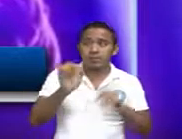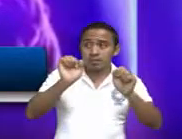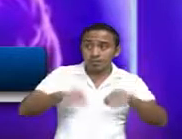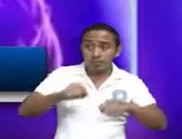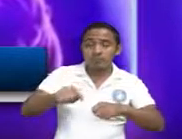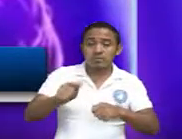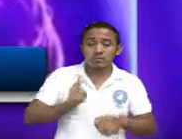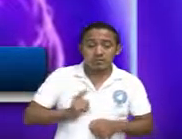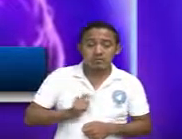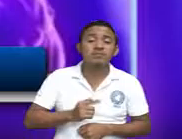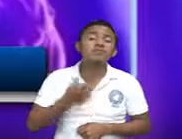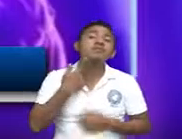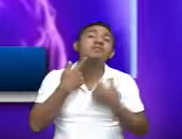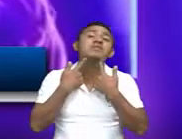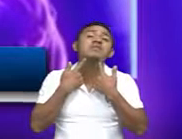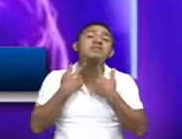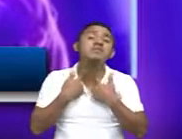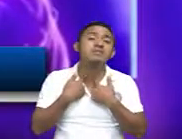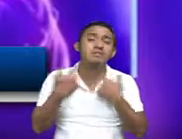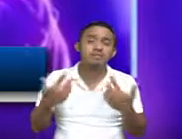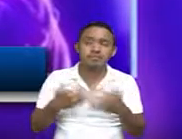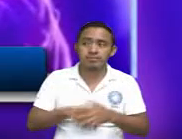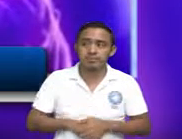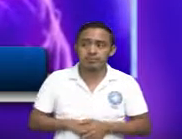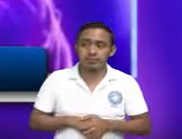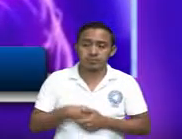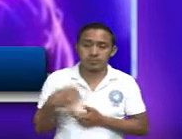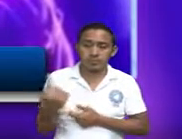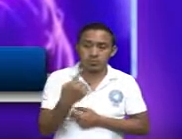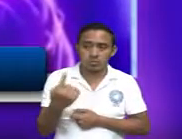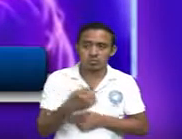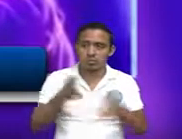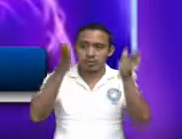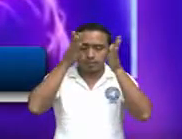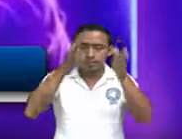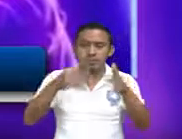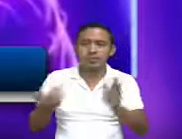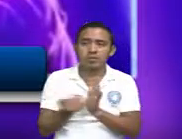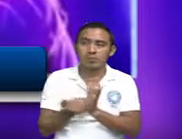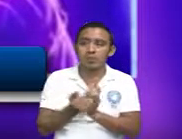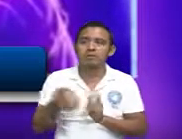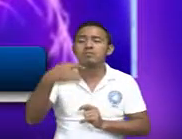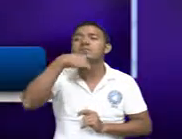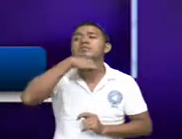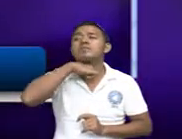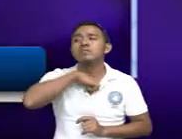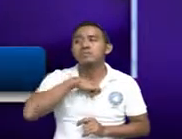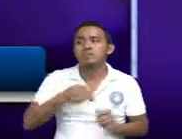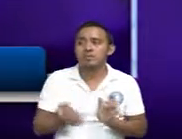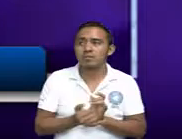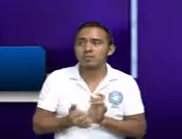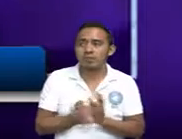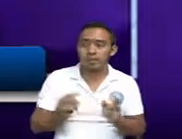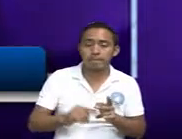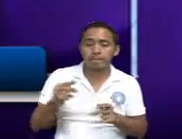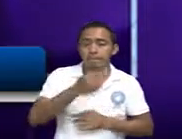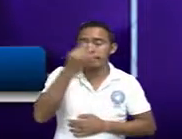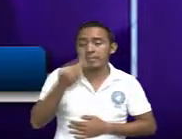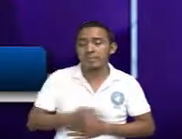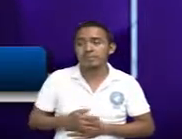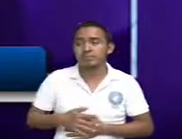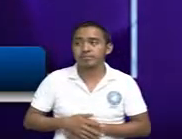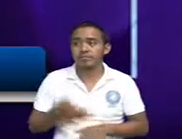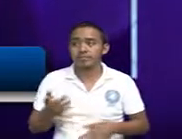tener varices esofágicas. Ahora, no es solo los pacientes que vemos con endoscopía, también están los pacientes que van a las consultas de medicina interna